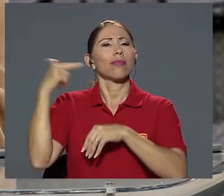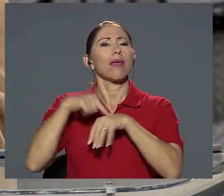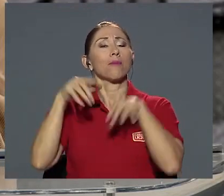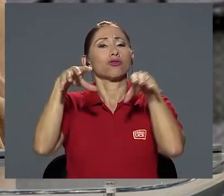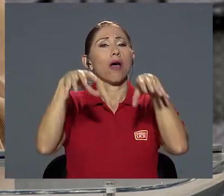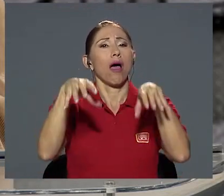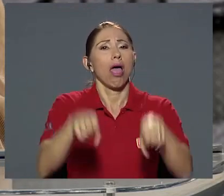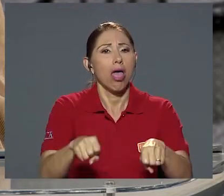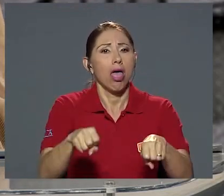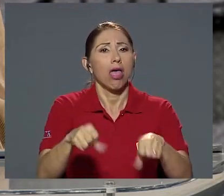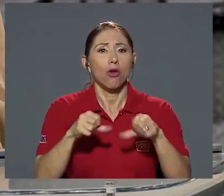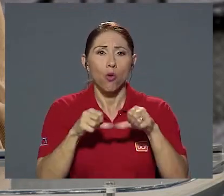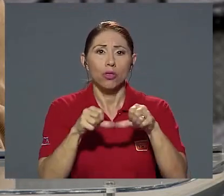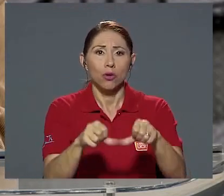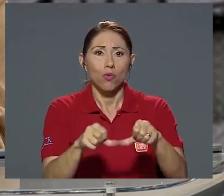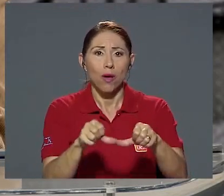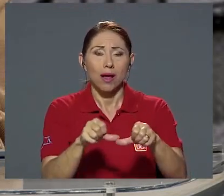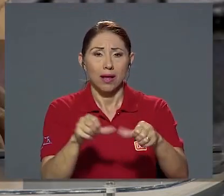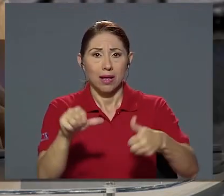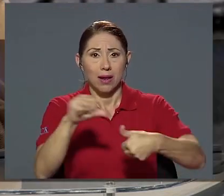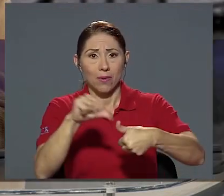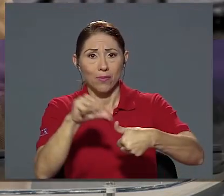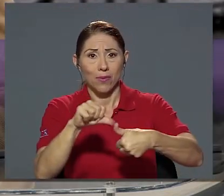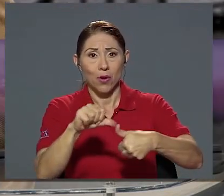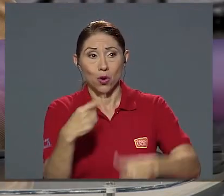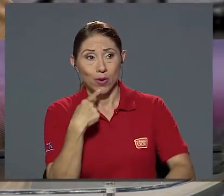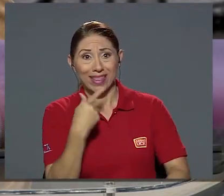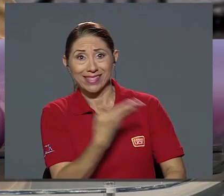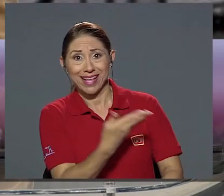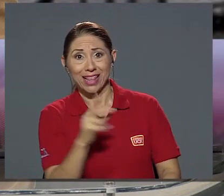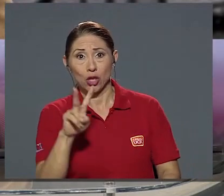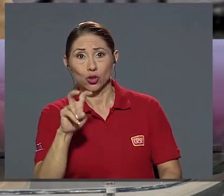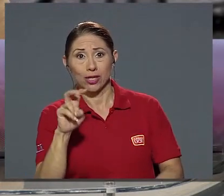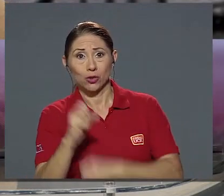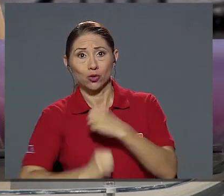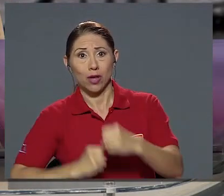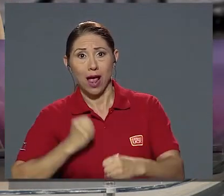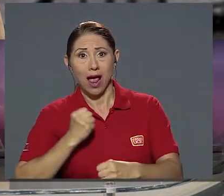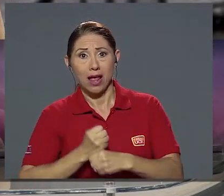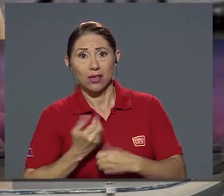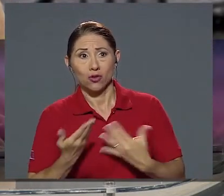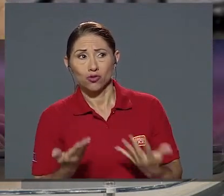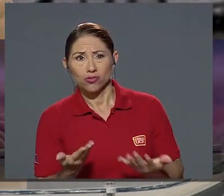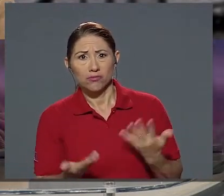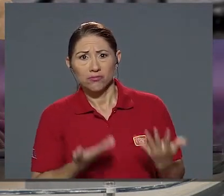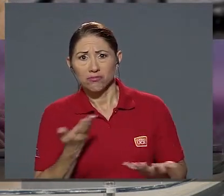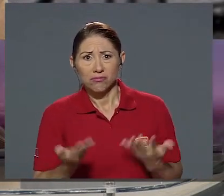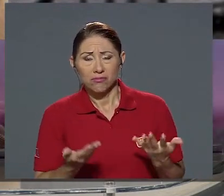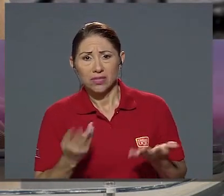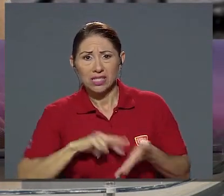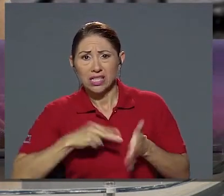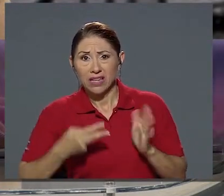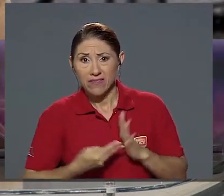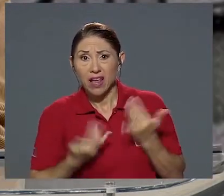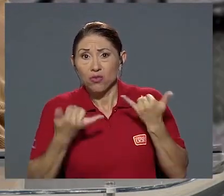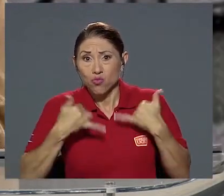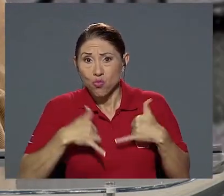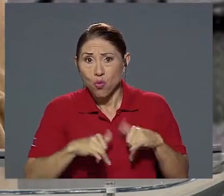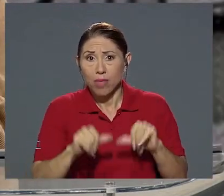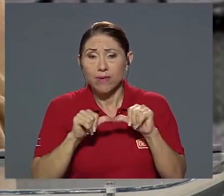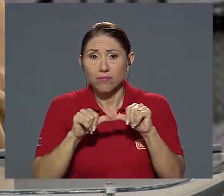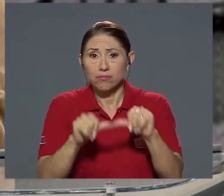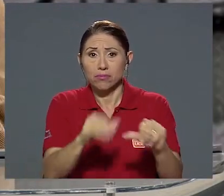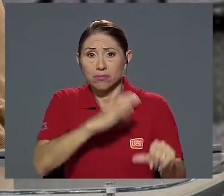en la región. Sí. Esto que apuntaba Carlos sobre los 200 años me parece que nos lleva a pensar en esa variable colonial